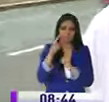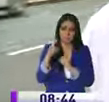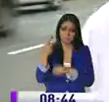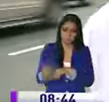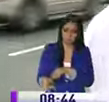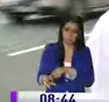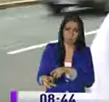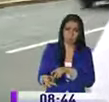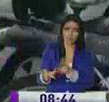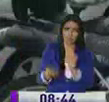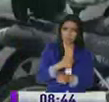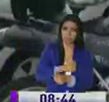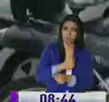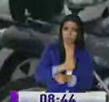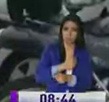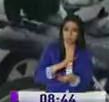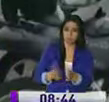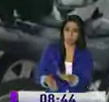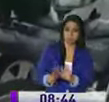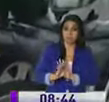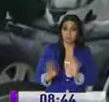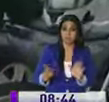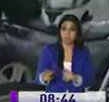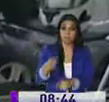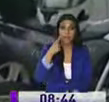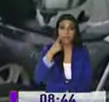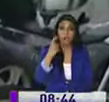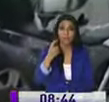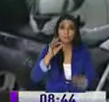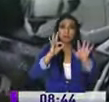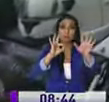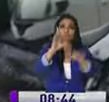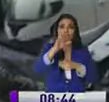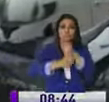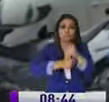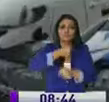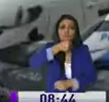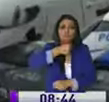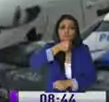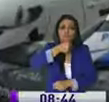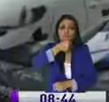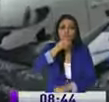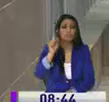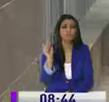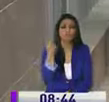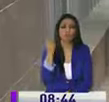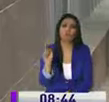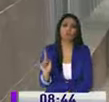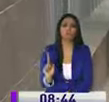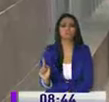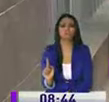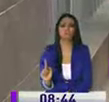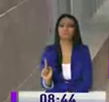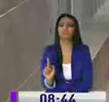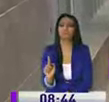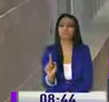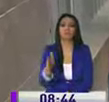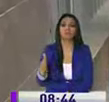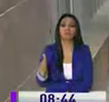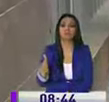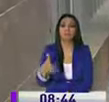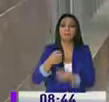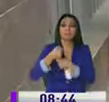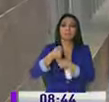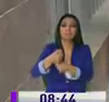creo que le dio un infarto aparentemente al hombre de 83 años de edad lo vieron caminando sobre la vidriera avanzando hasta eloy alfaro donde